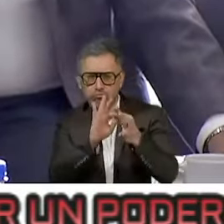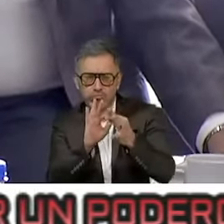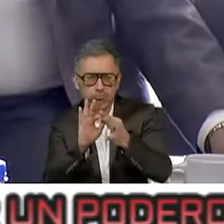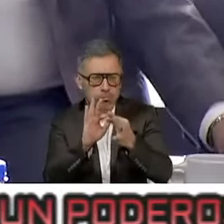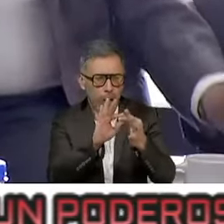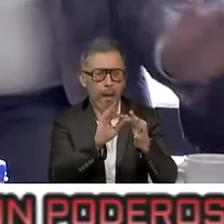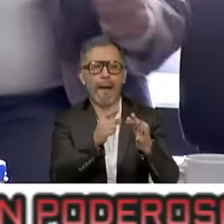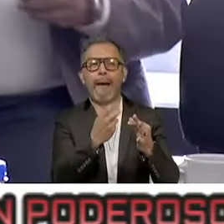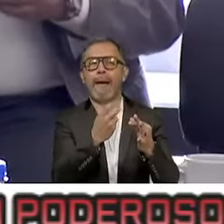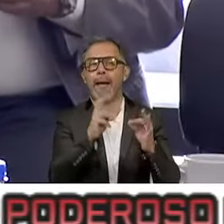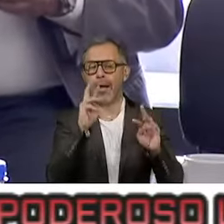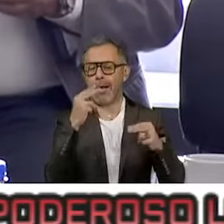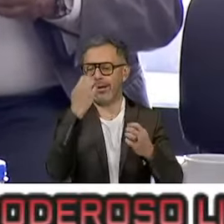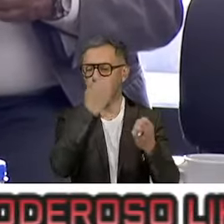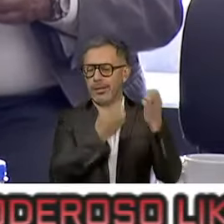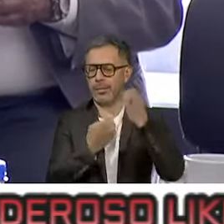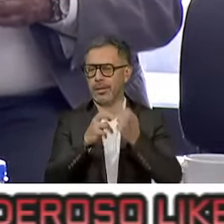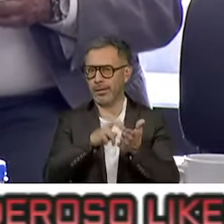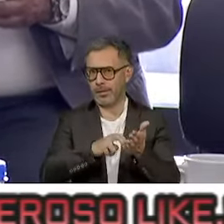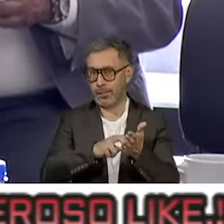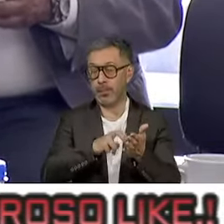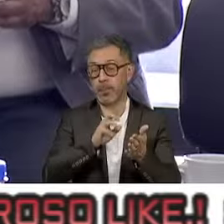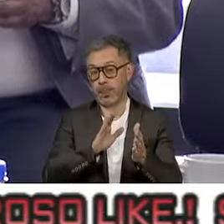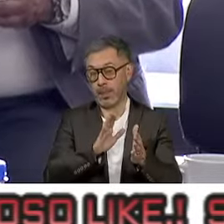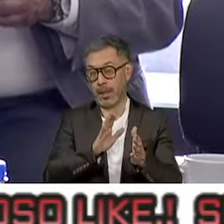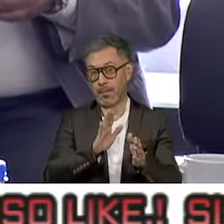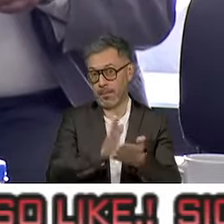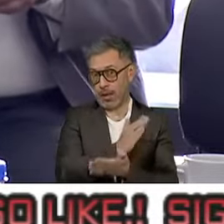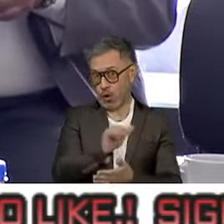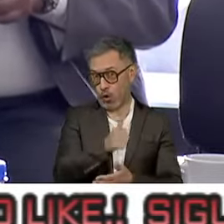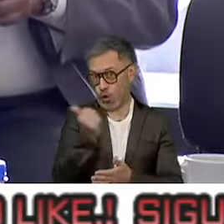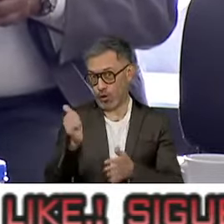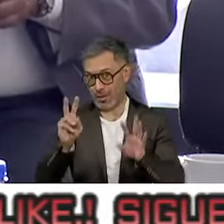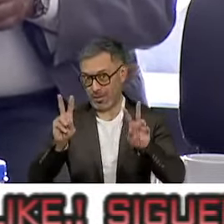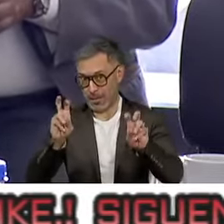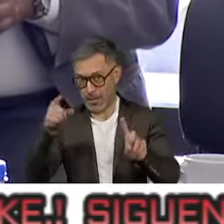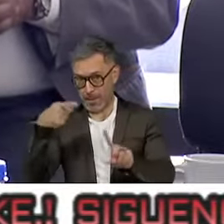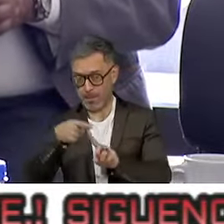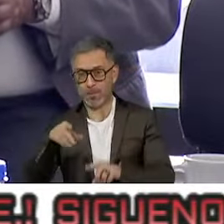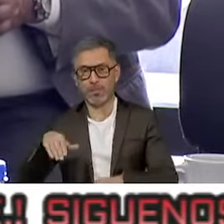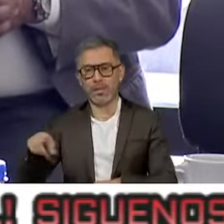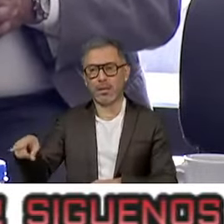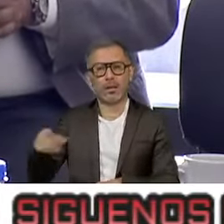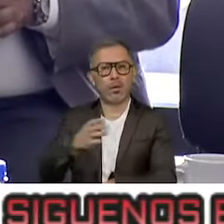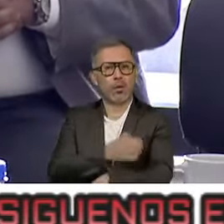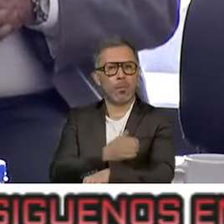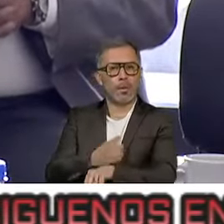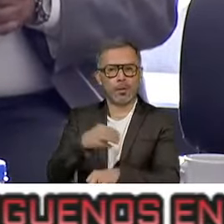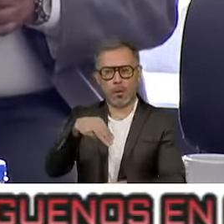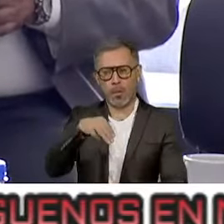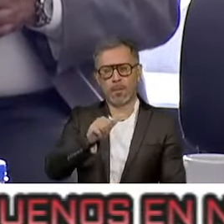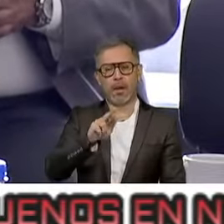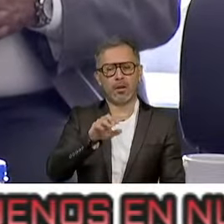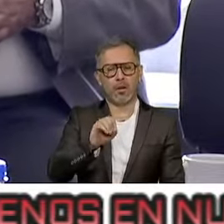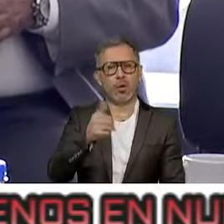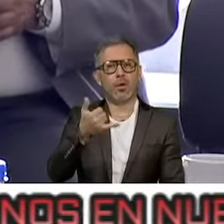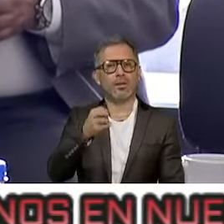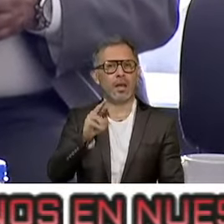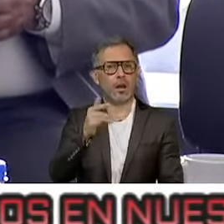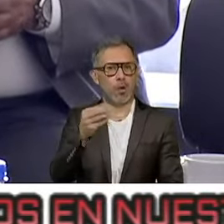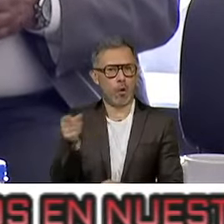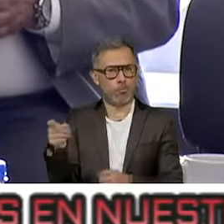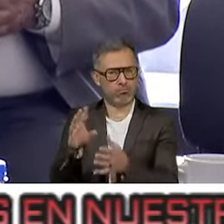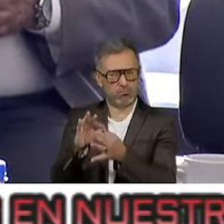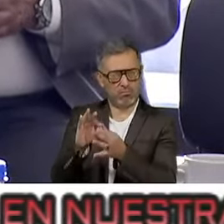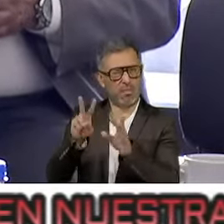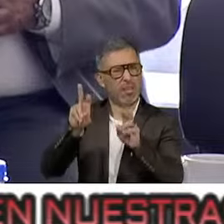pasando a otro tema, nuestro compañero Mario Yergo ha hecho énfasis en un aspecto que es